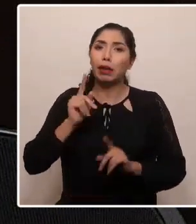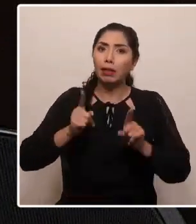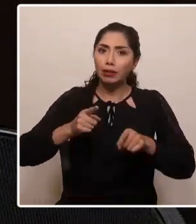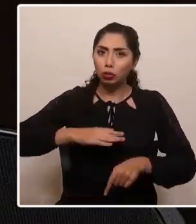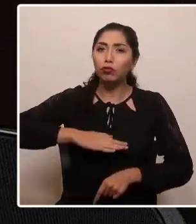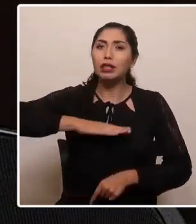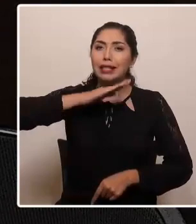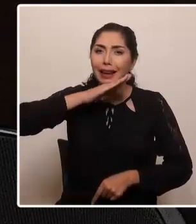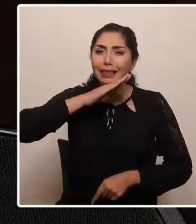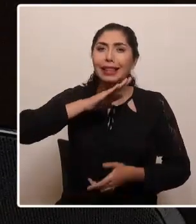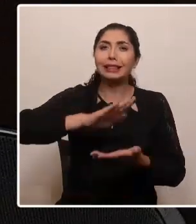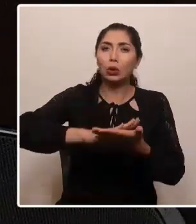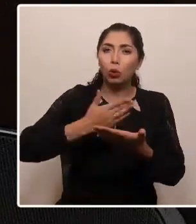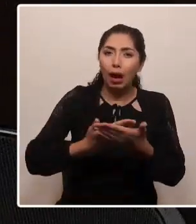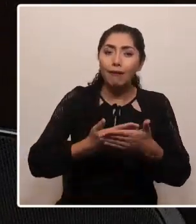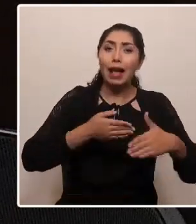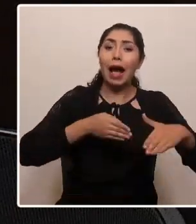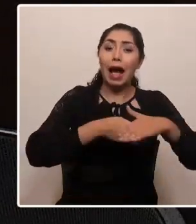saludable,